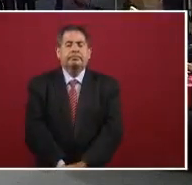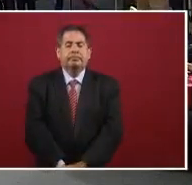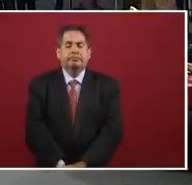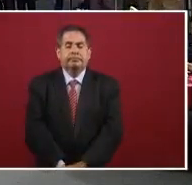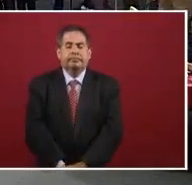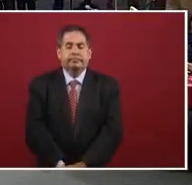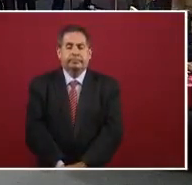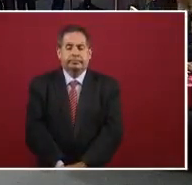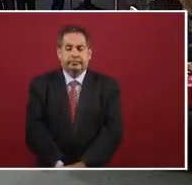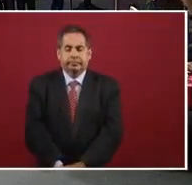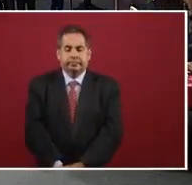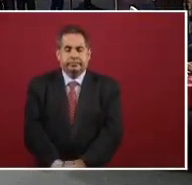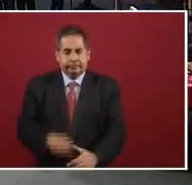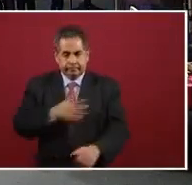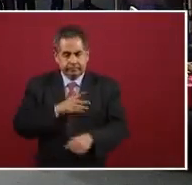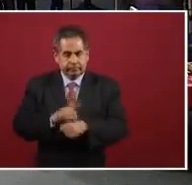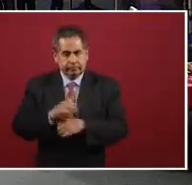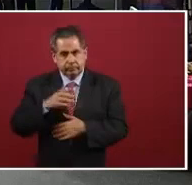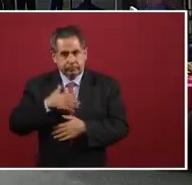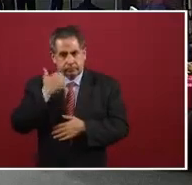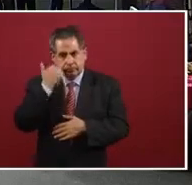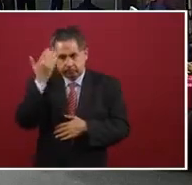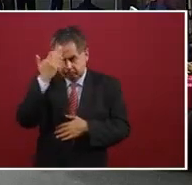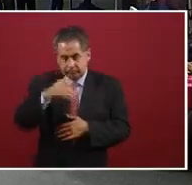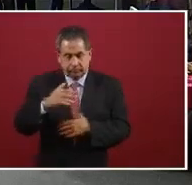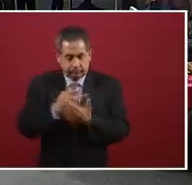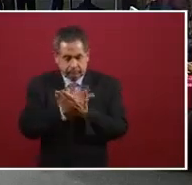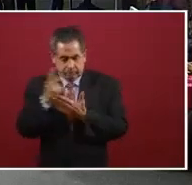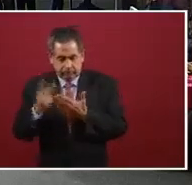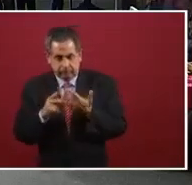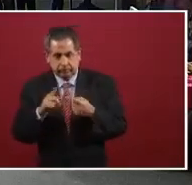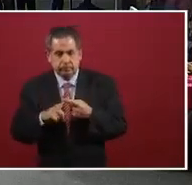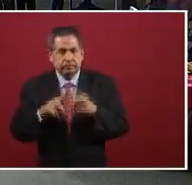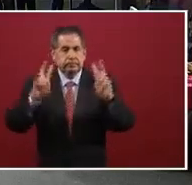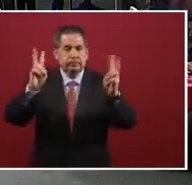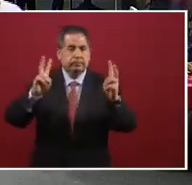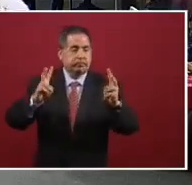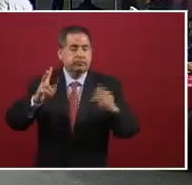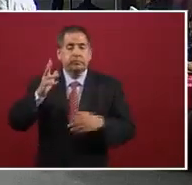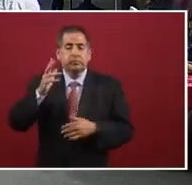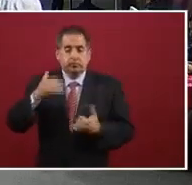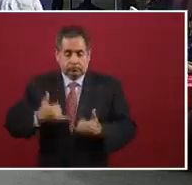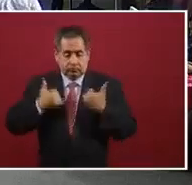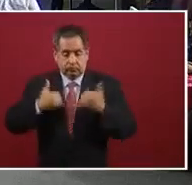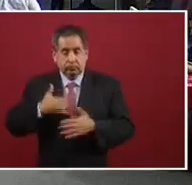Buenos días. Quisiera saber sobre el programa Jóvenes